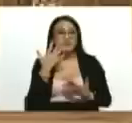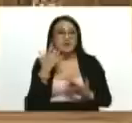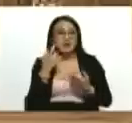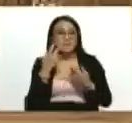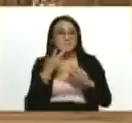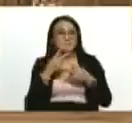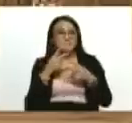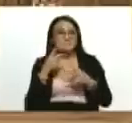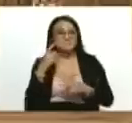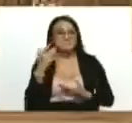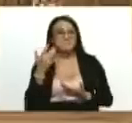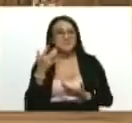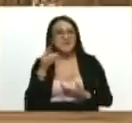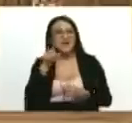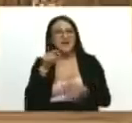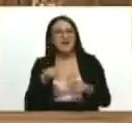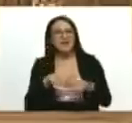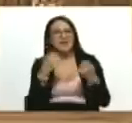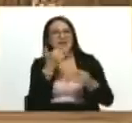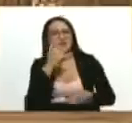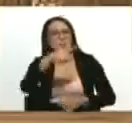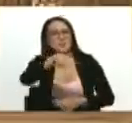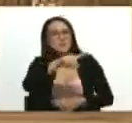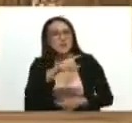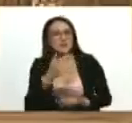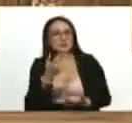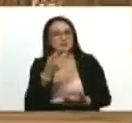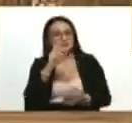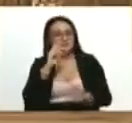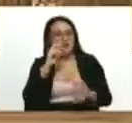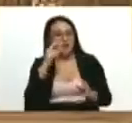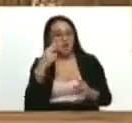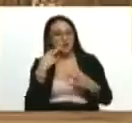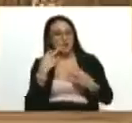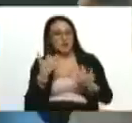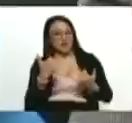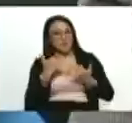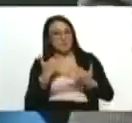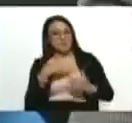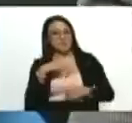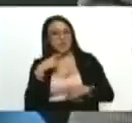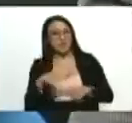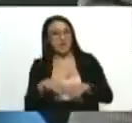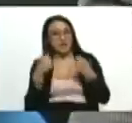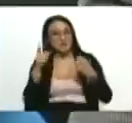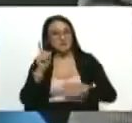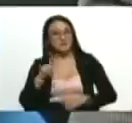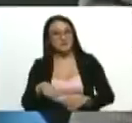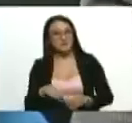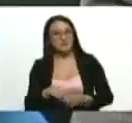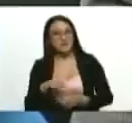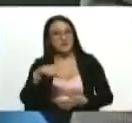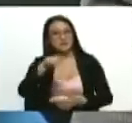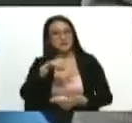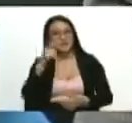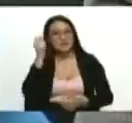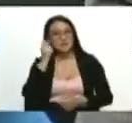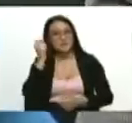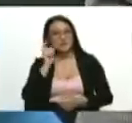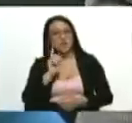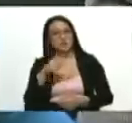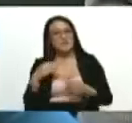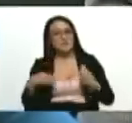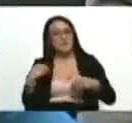ajeno y no son capaces de ver la viga que tienen en el suyo. Estos diputados deben estar